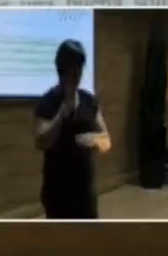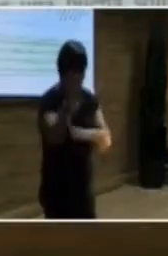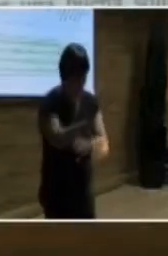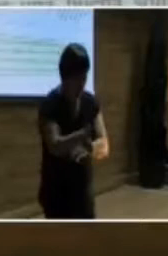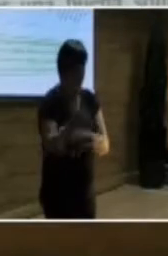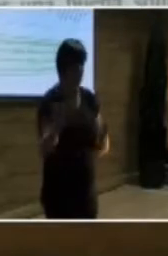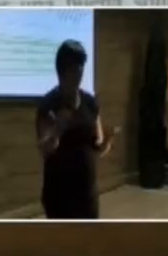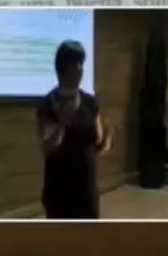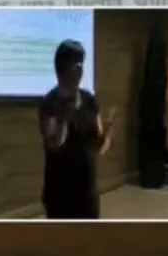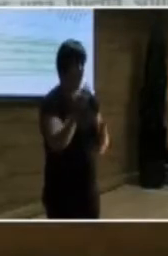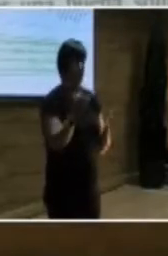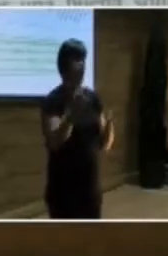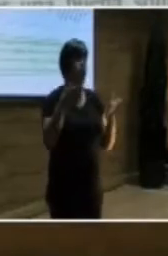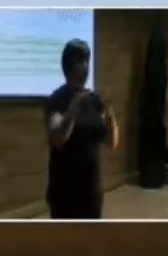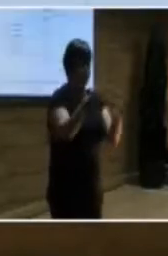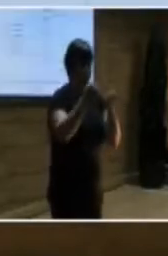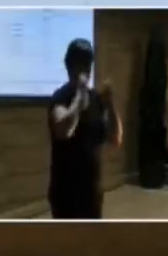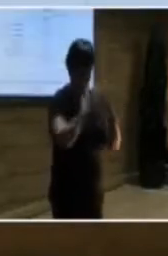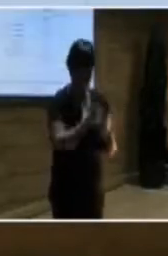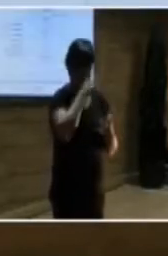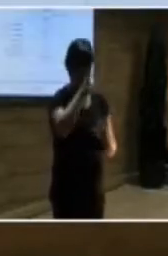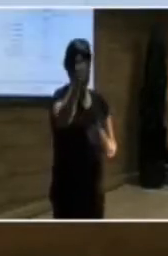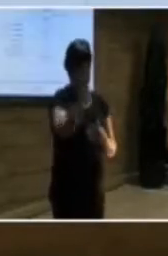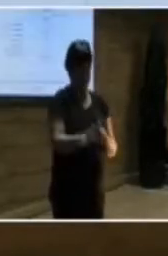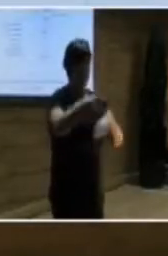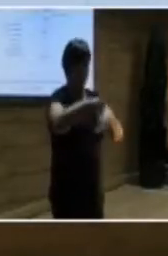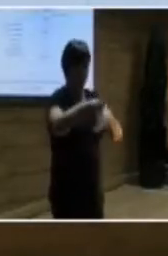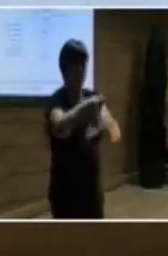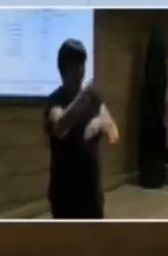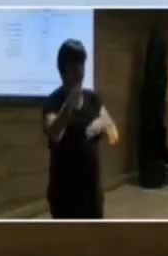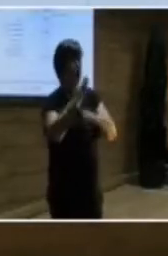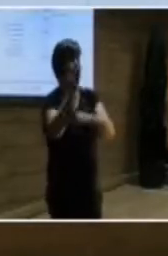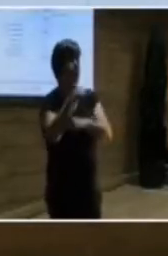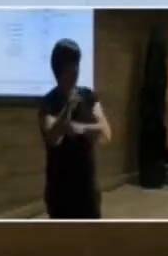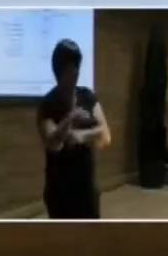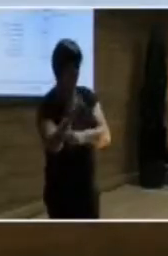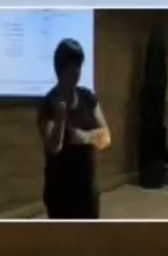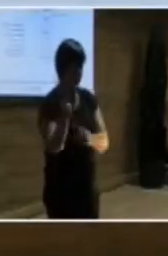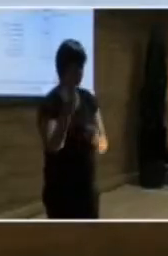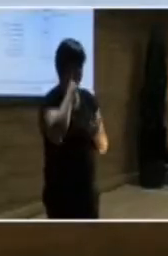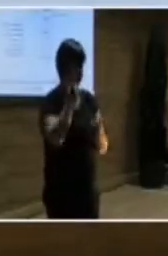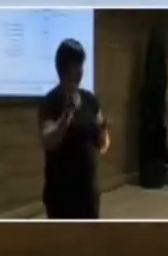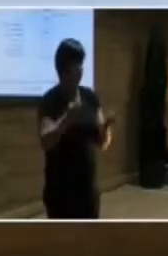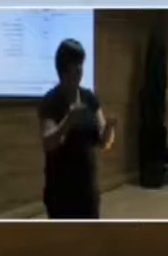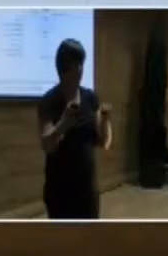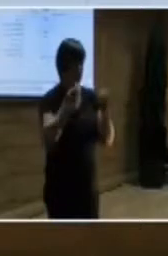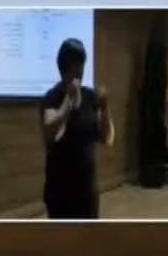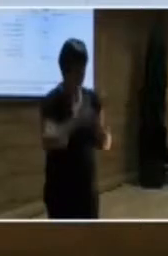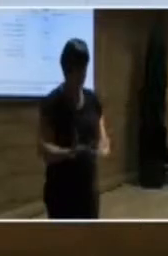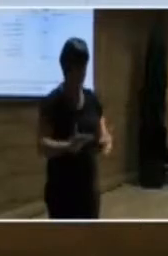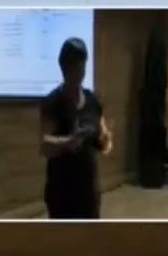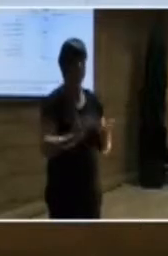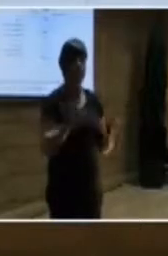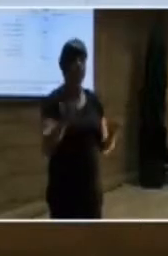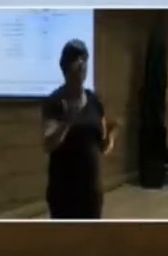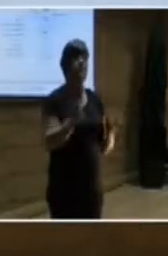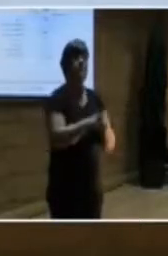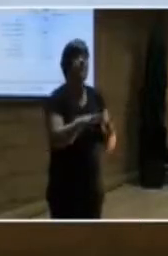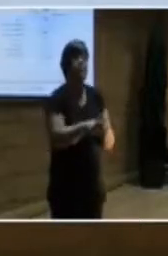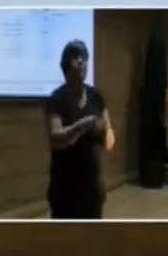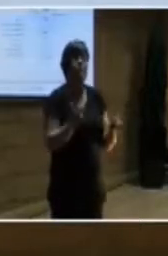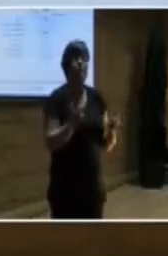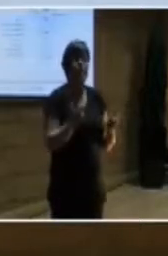bien a pacientes y cuidadores, como digo. Quizás una solución estaría, sin necesidad de ser